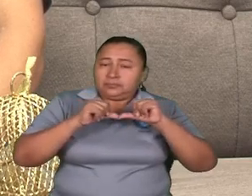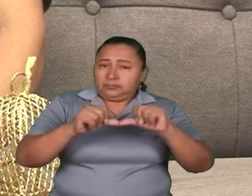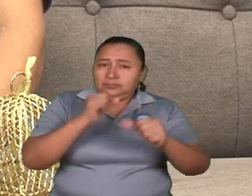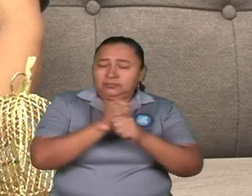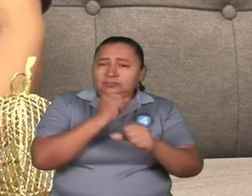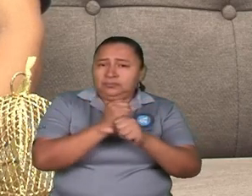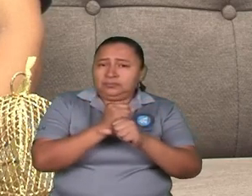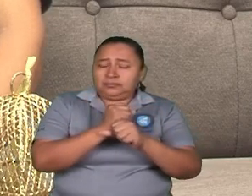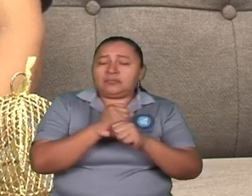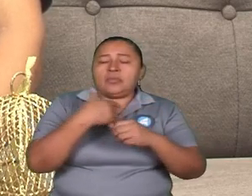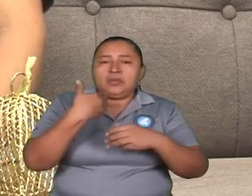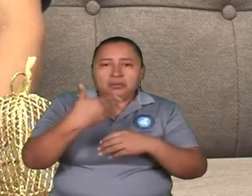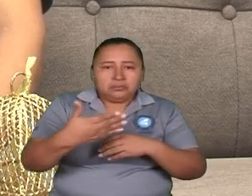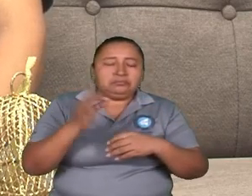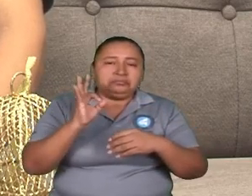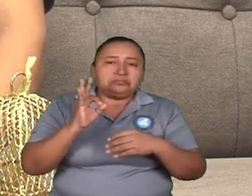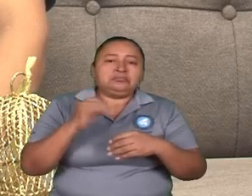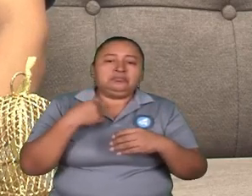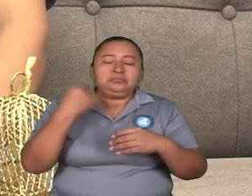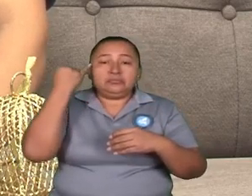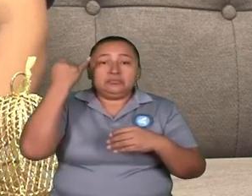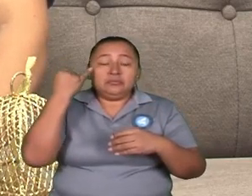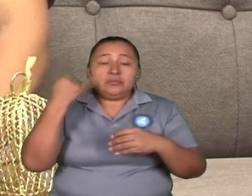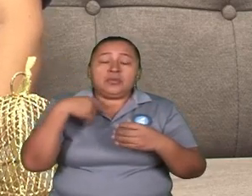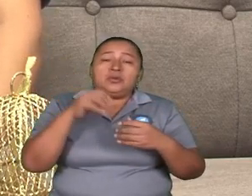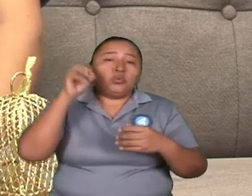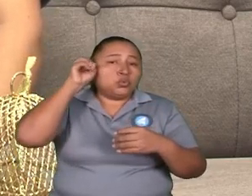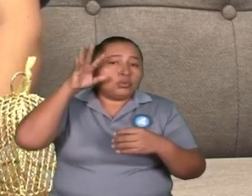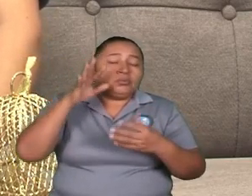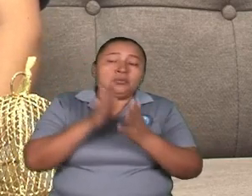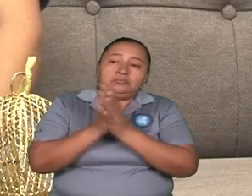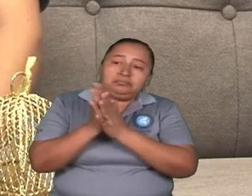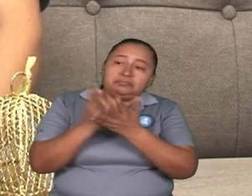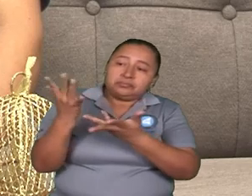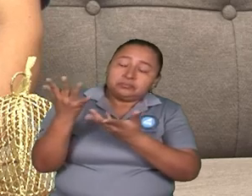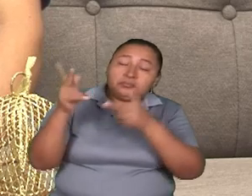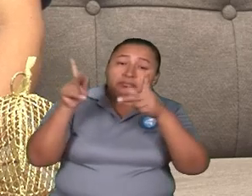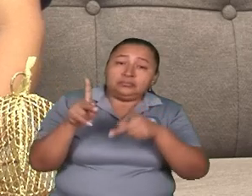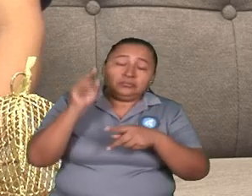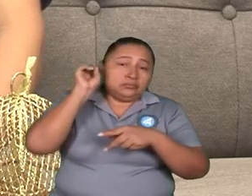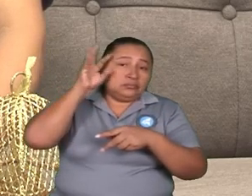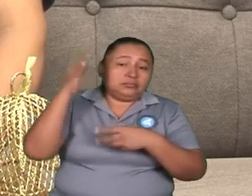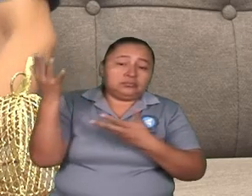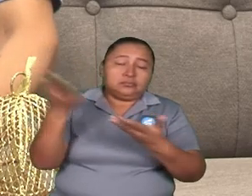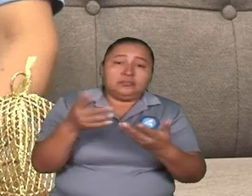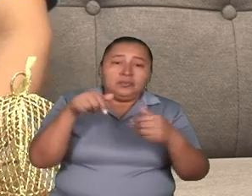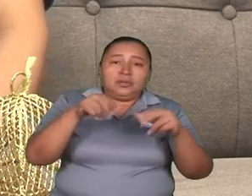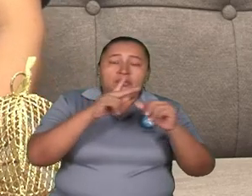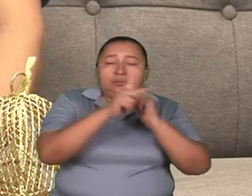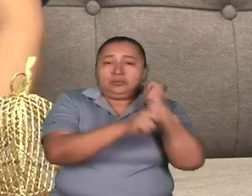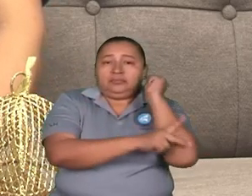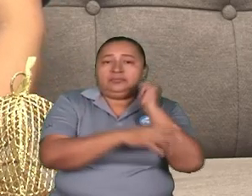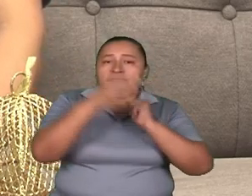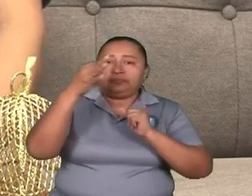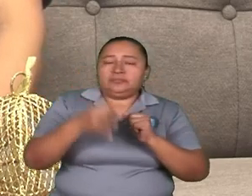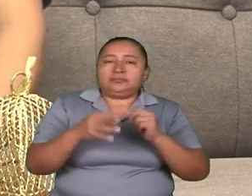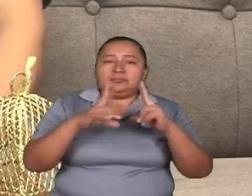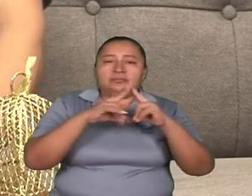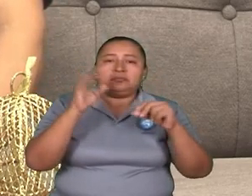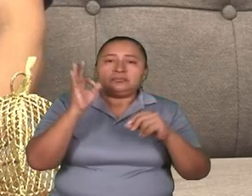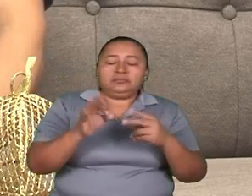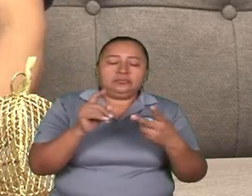Bueno, recordemos que nosotros estamos constantemente trabajando en el ámbito